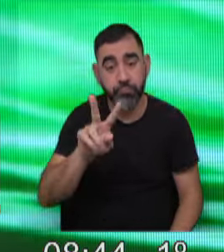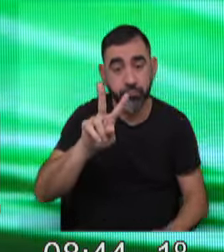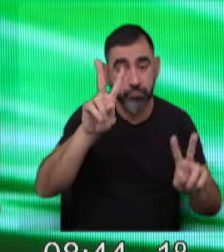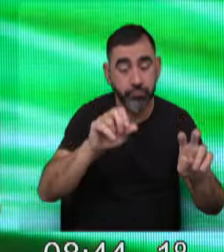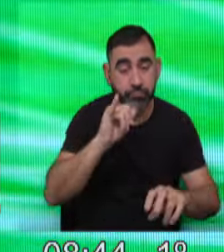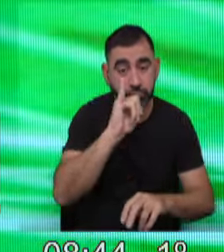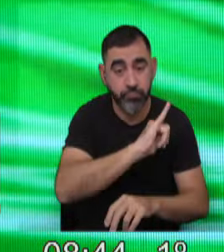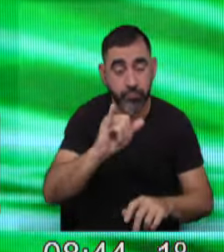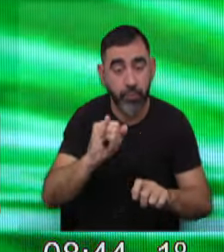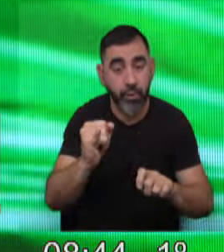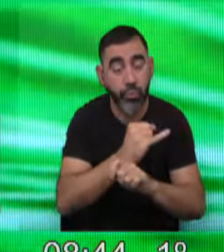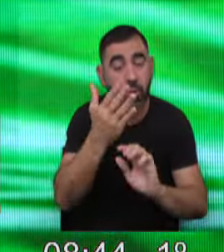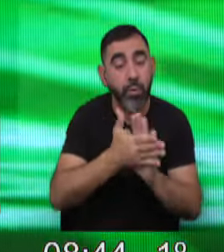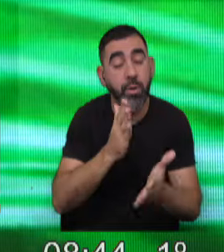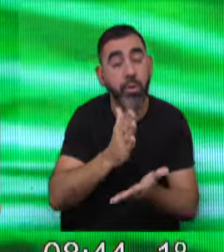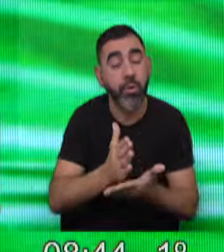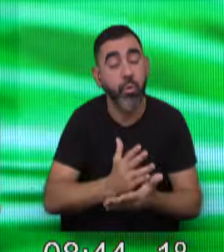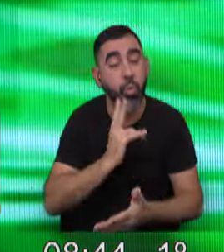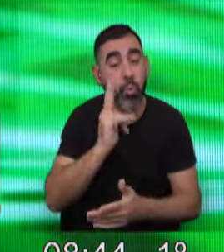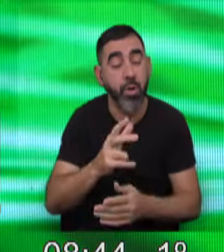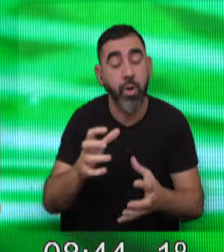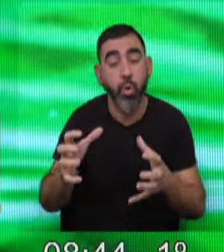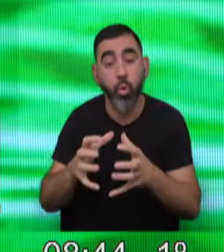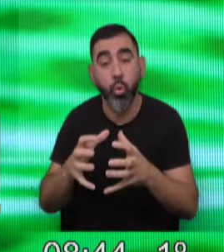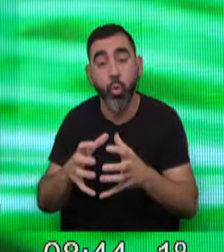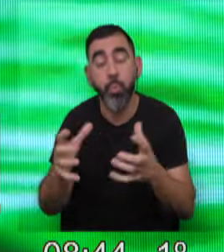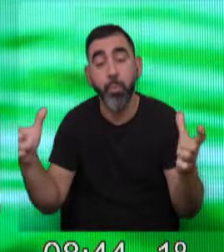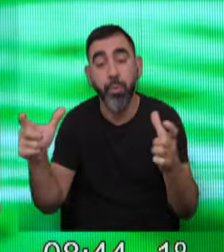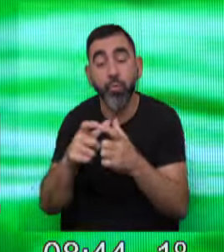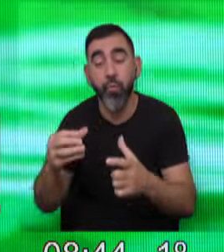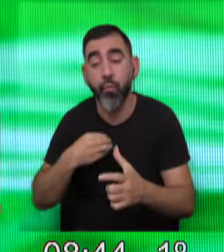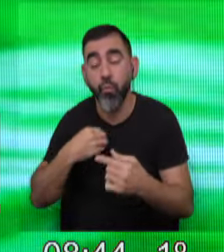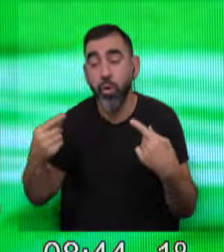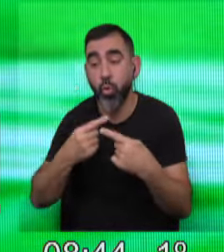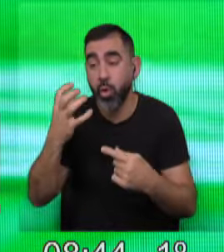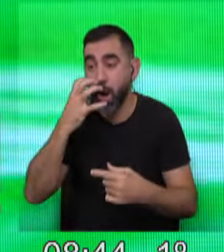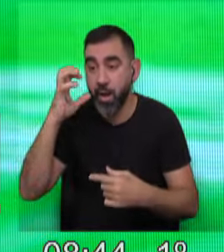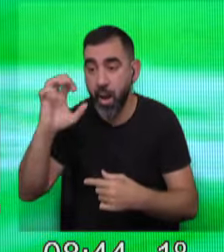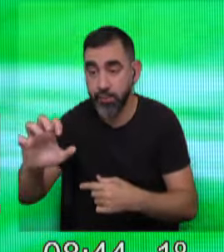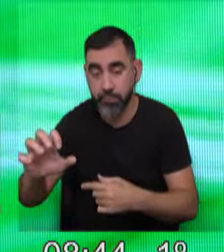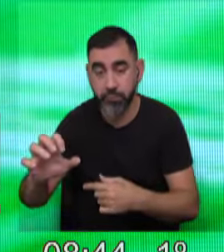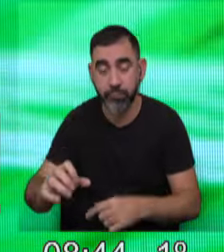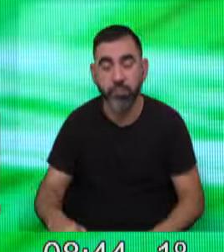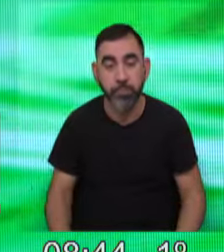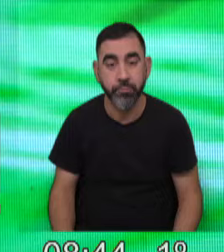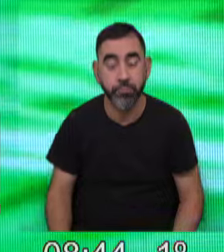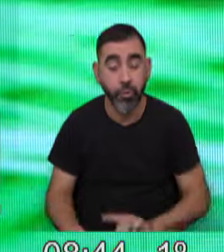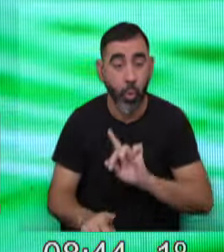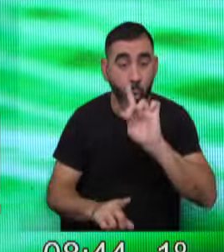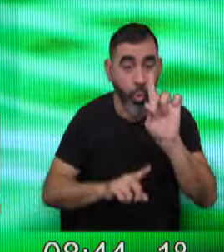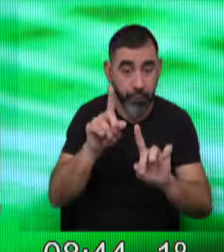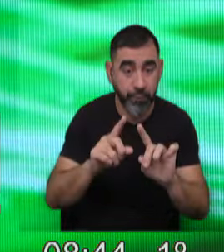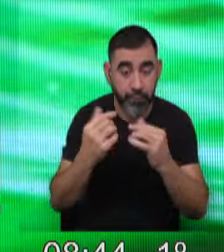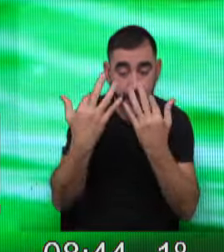denuncia, que es la Institución Nacional de Derechos Humanos y la Comisión Honoraria contra la Discriminación Racial. Esta articulación, como dijo Nicolás, entre la UDELAR